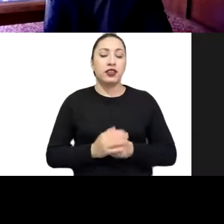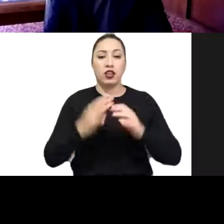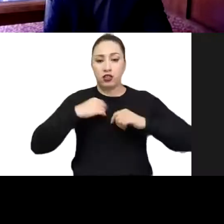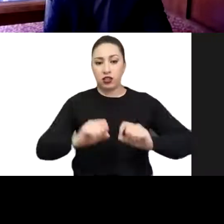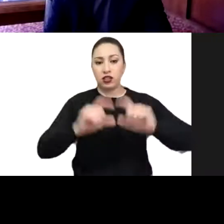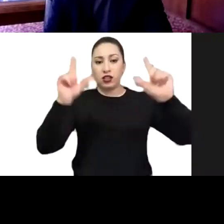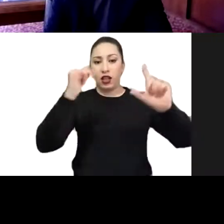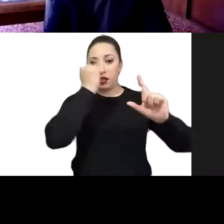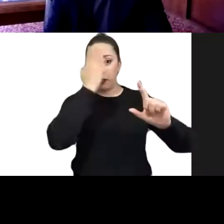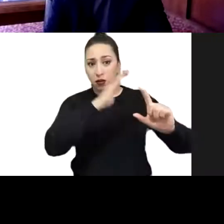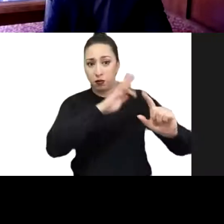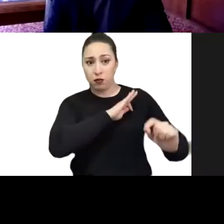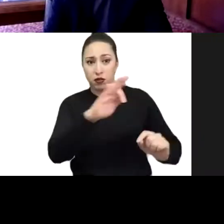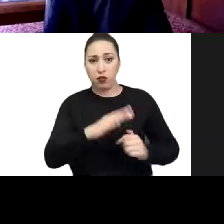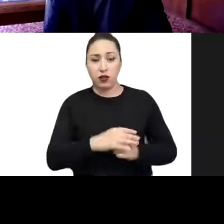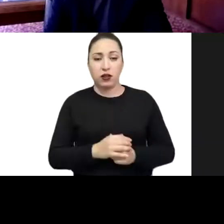¿verdad?